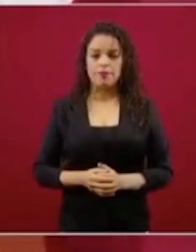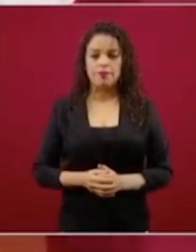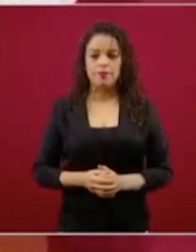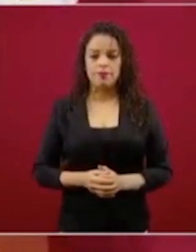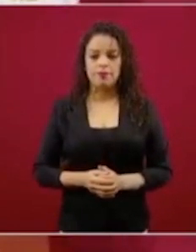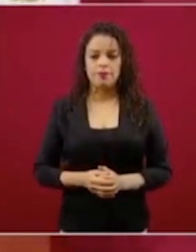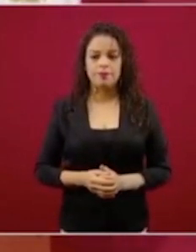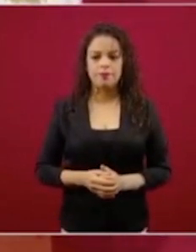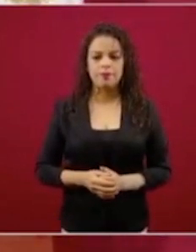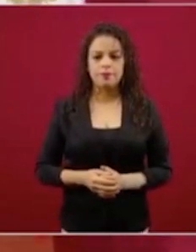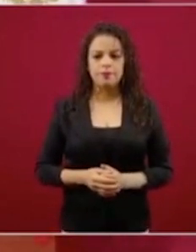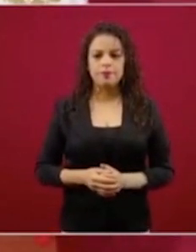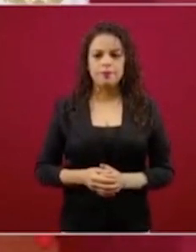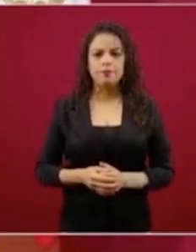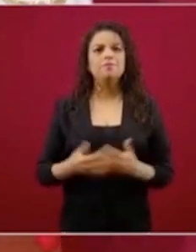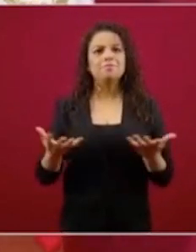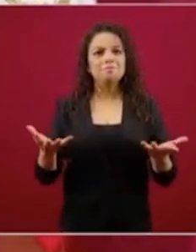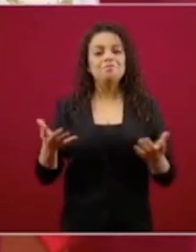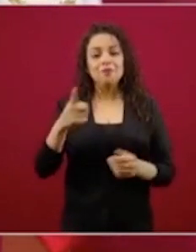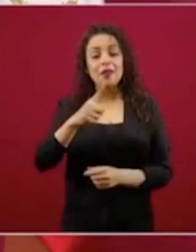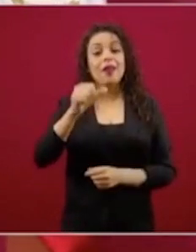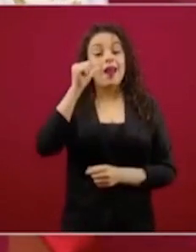Ayer, fíjense,